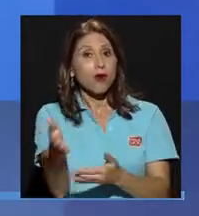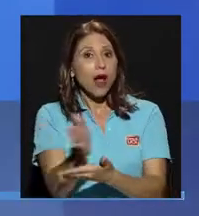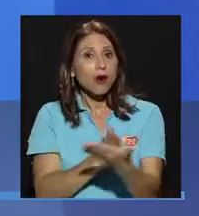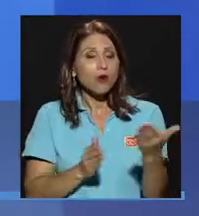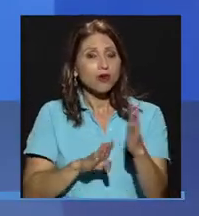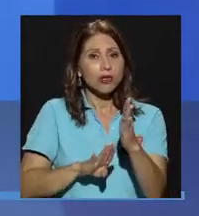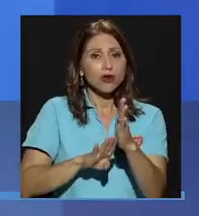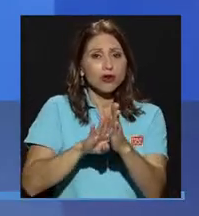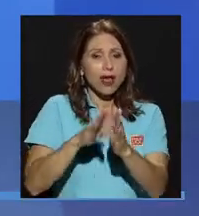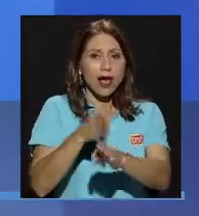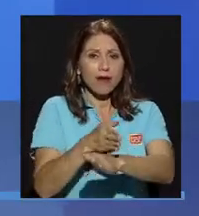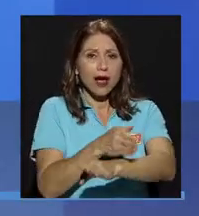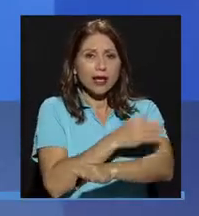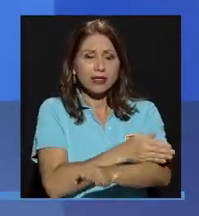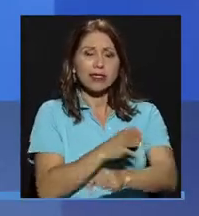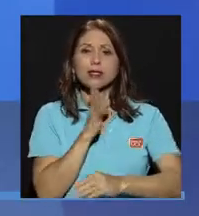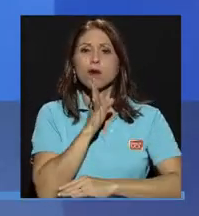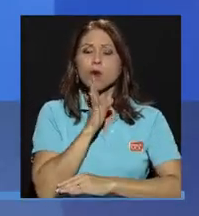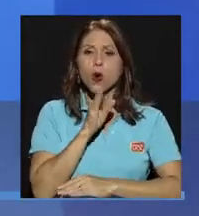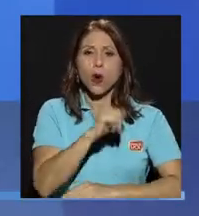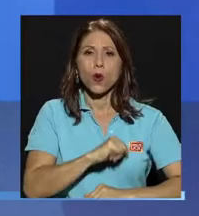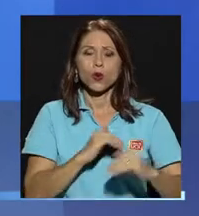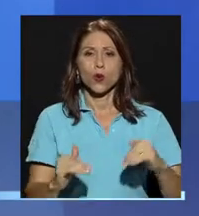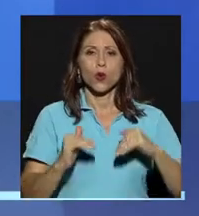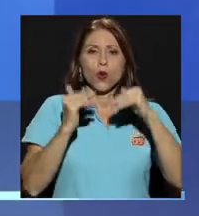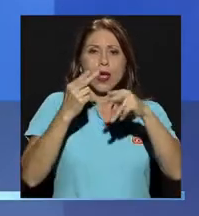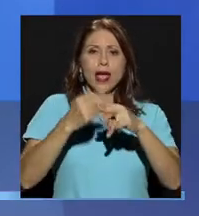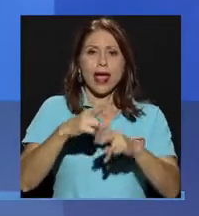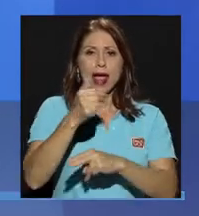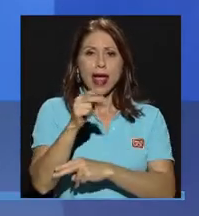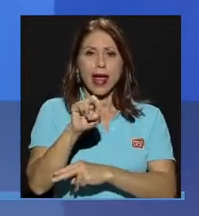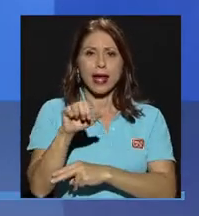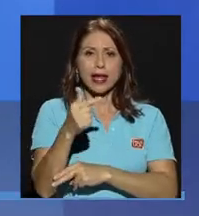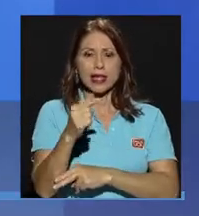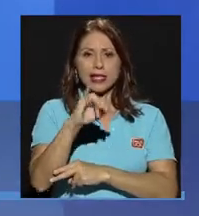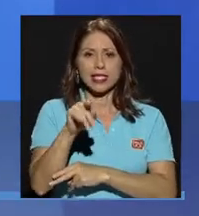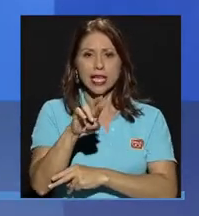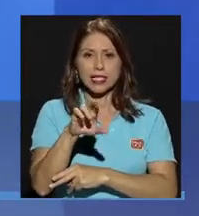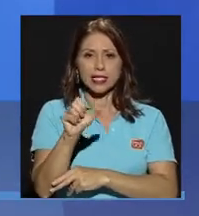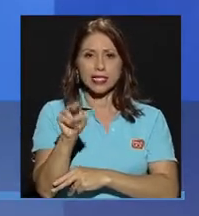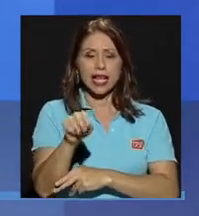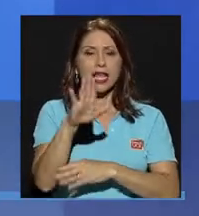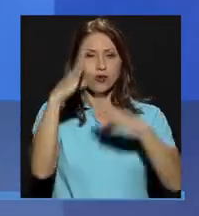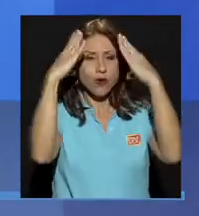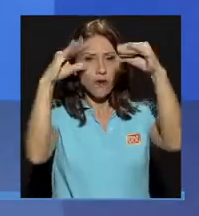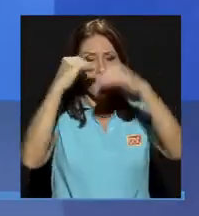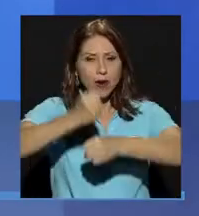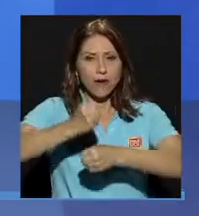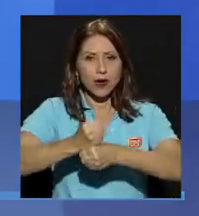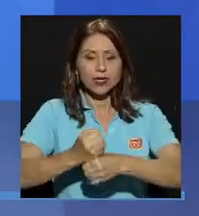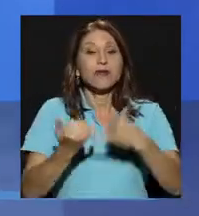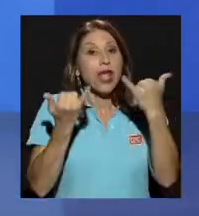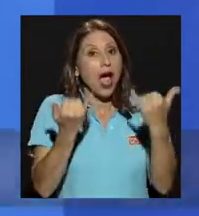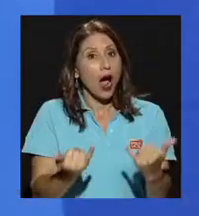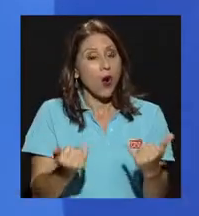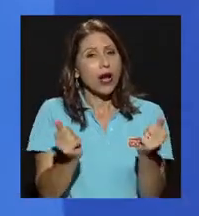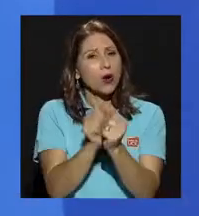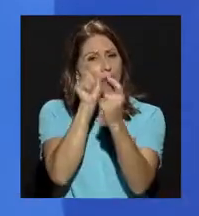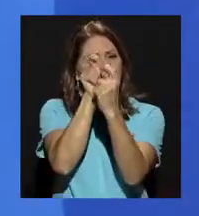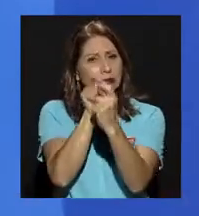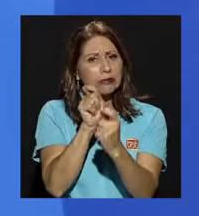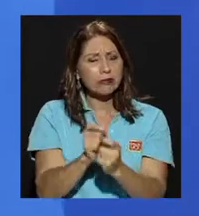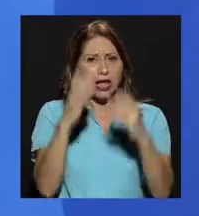precisamente algunos de los avances resaltados por el rector Henning Jensen Pennington en su informe de labores. A continuación, los detalles del